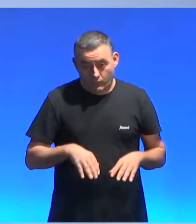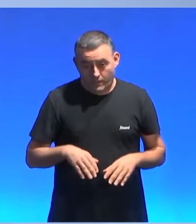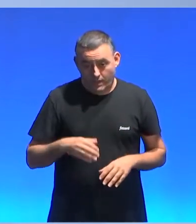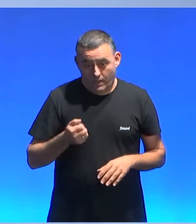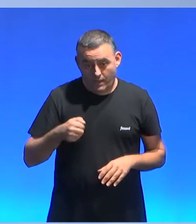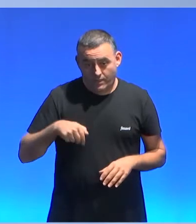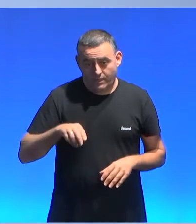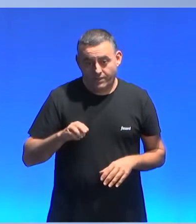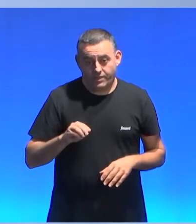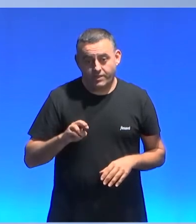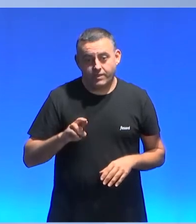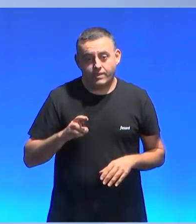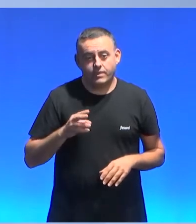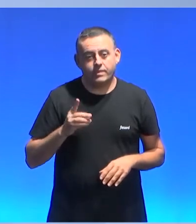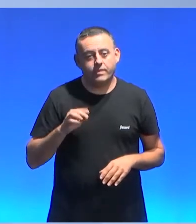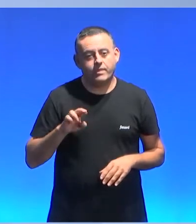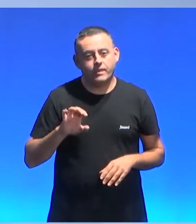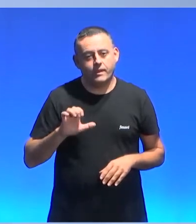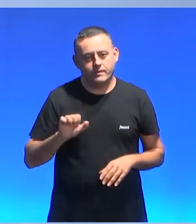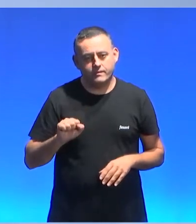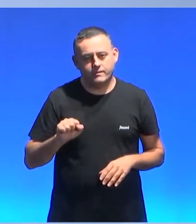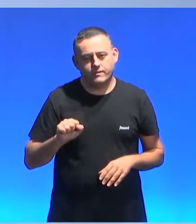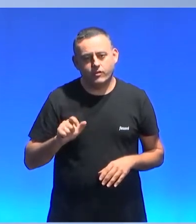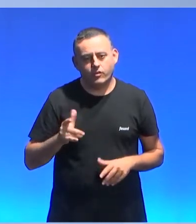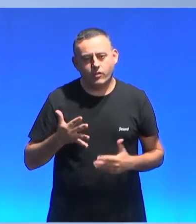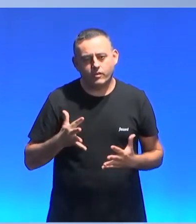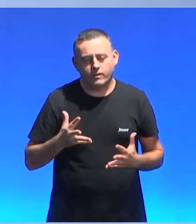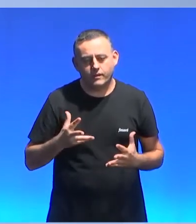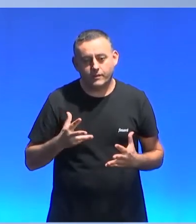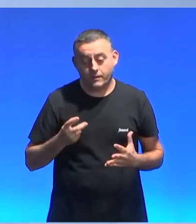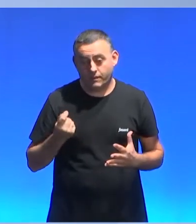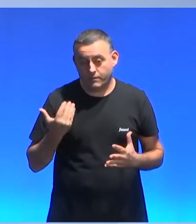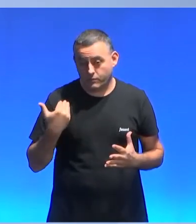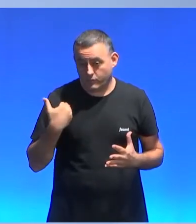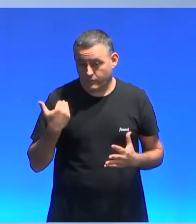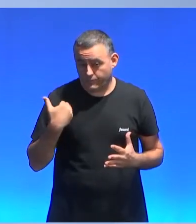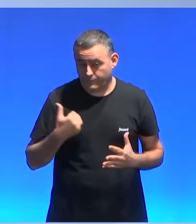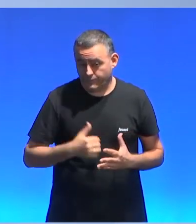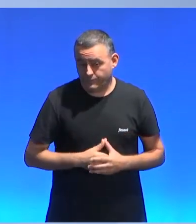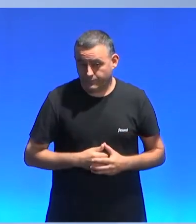Andrea. Esto me ocurrió hace poco